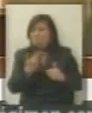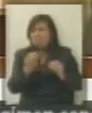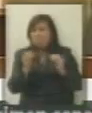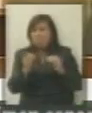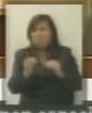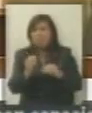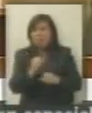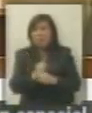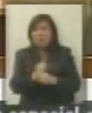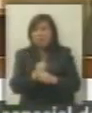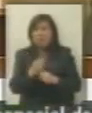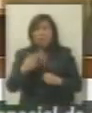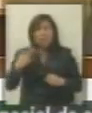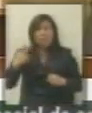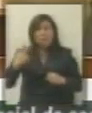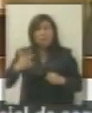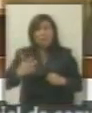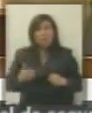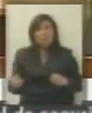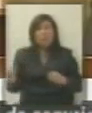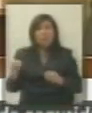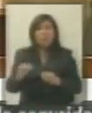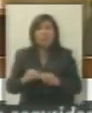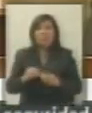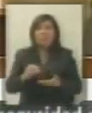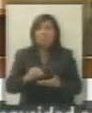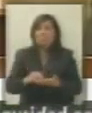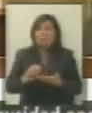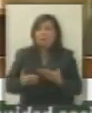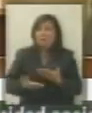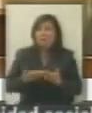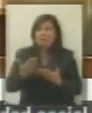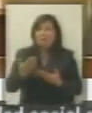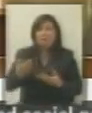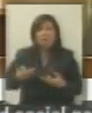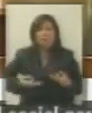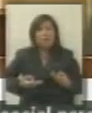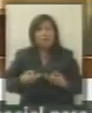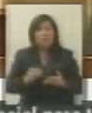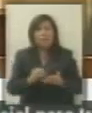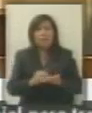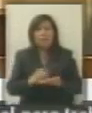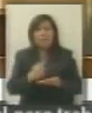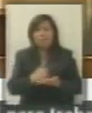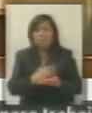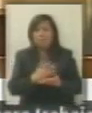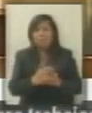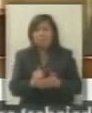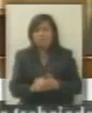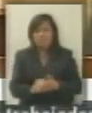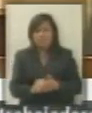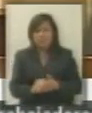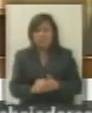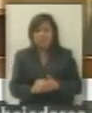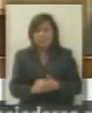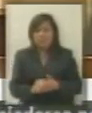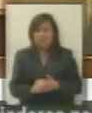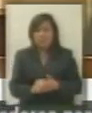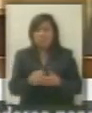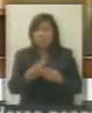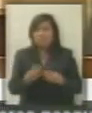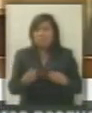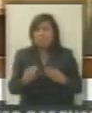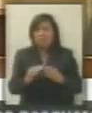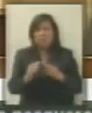en operación del tren eléctrico que va a facilitar el transporte rápido y económico de gran parte de la población limeña. En materia